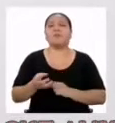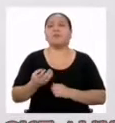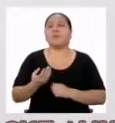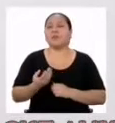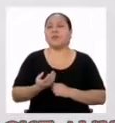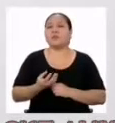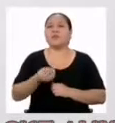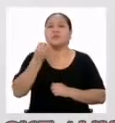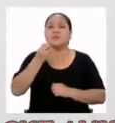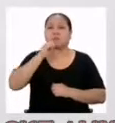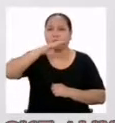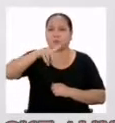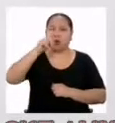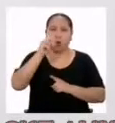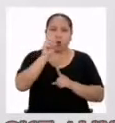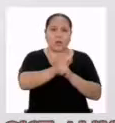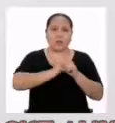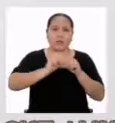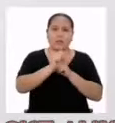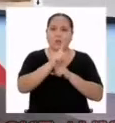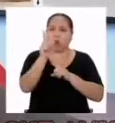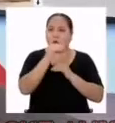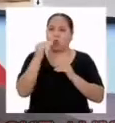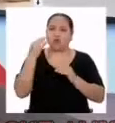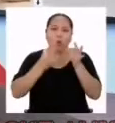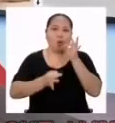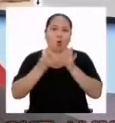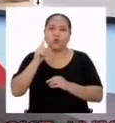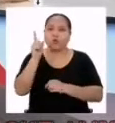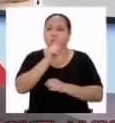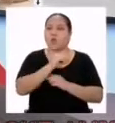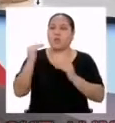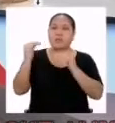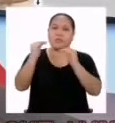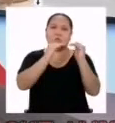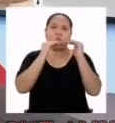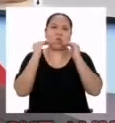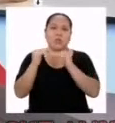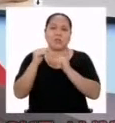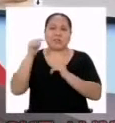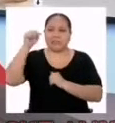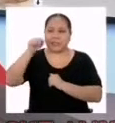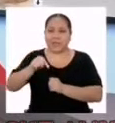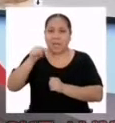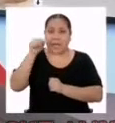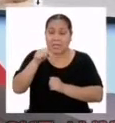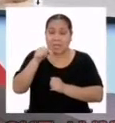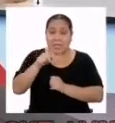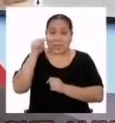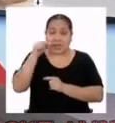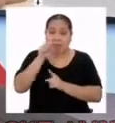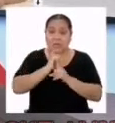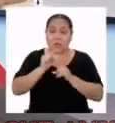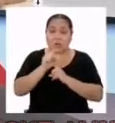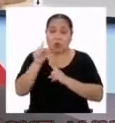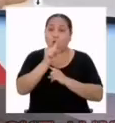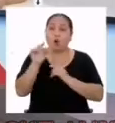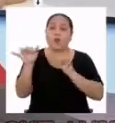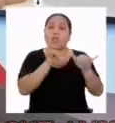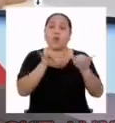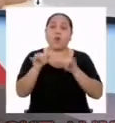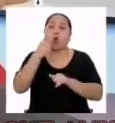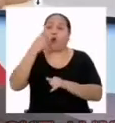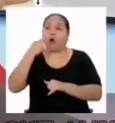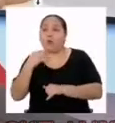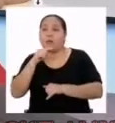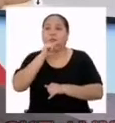que una sociedad no es justa ni equitativa si en ella no hay igualdad entre mujeres y hombres?